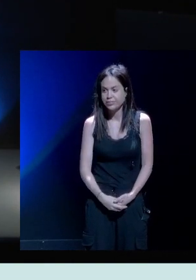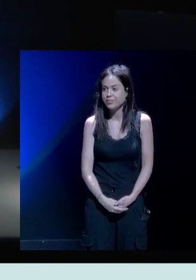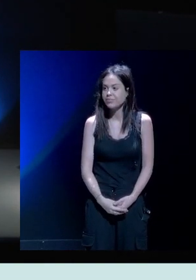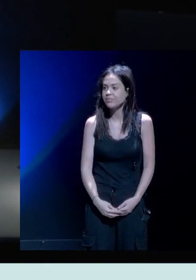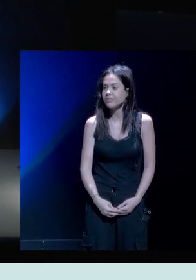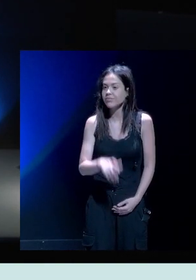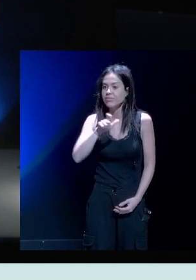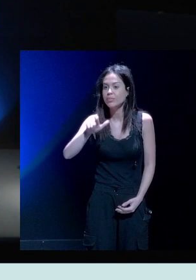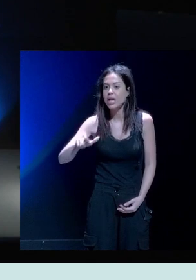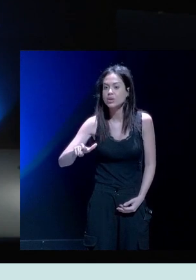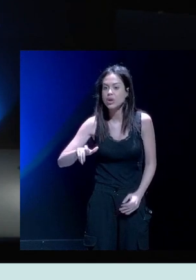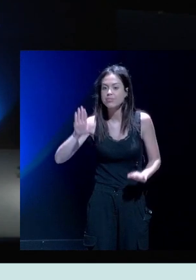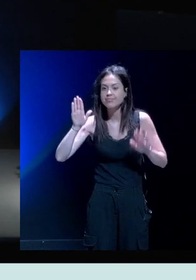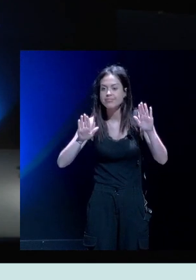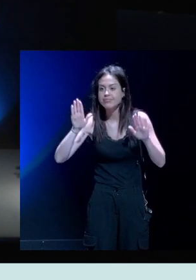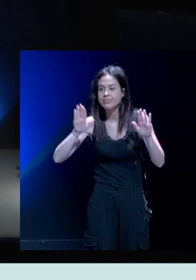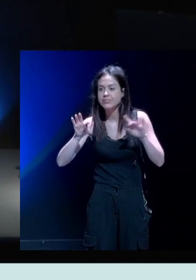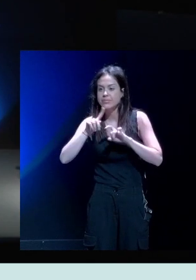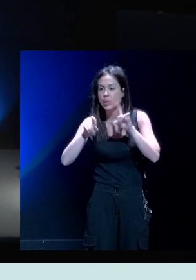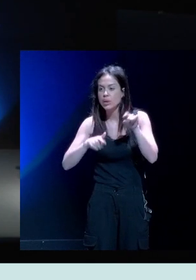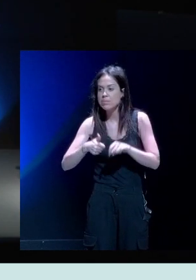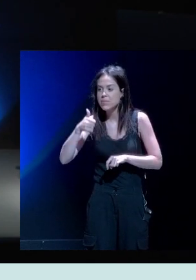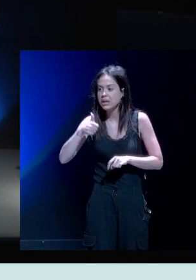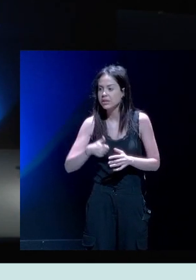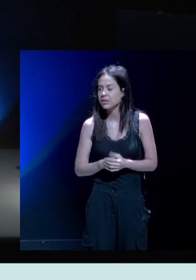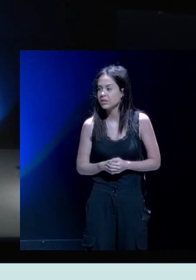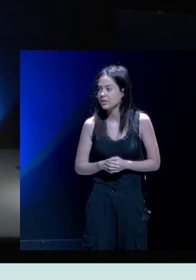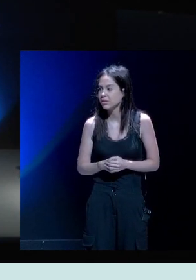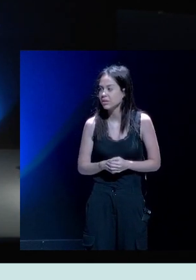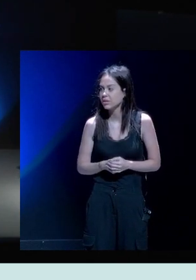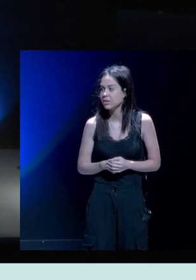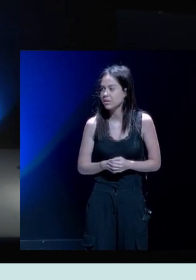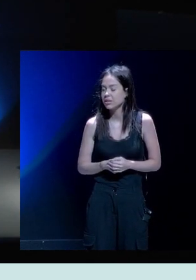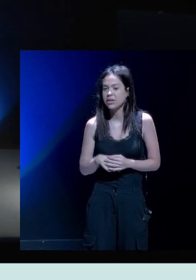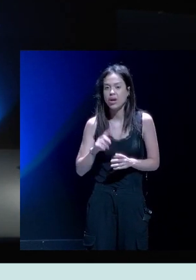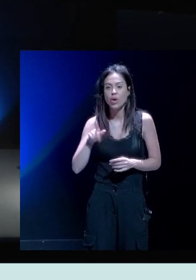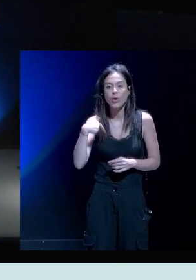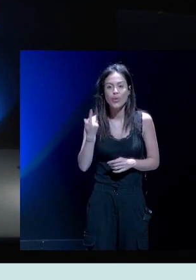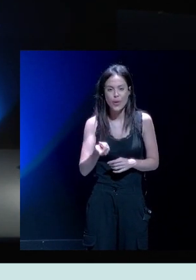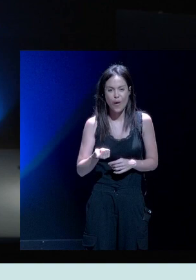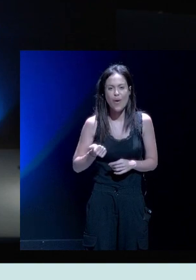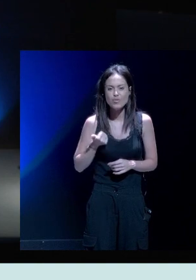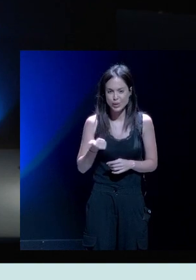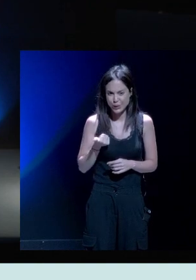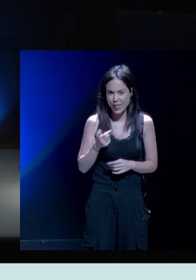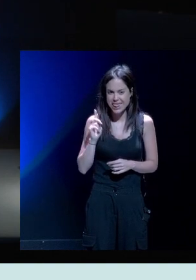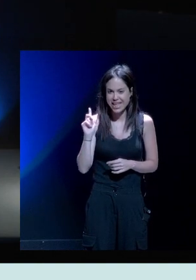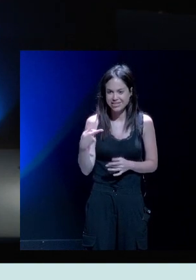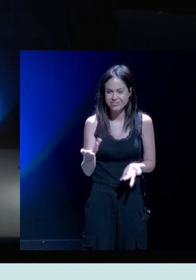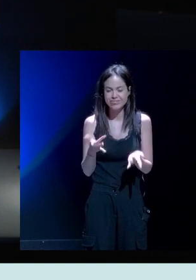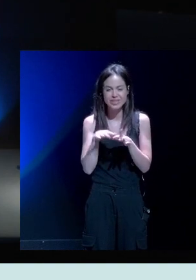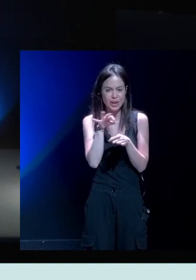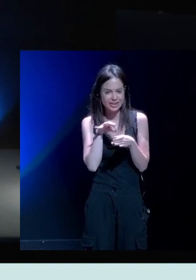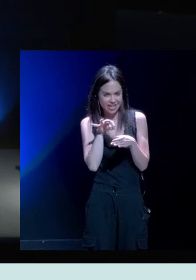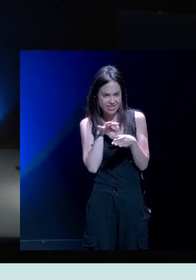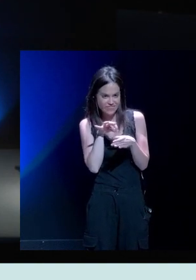¿Alguna persona desea hacer alguna consulta más? Tendremos oportunidad después de estar también con Monsieur Paugam tomando un